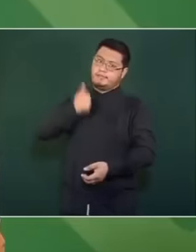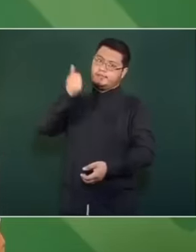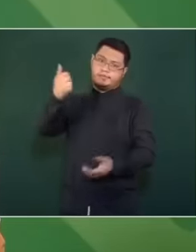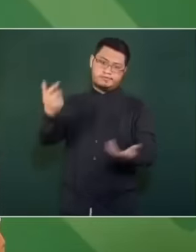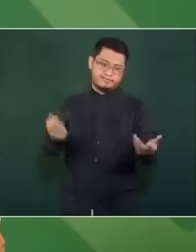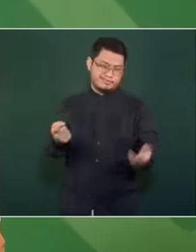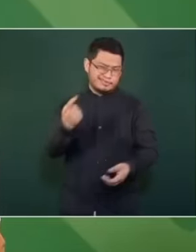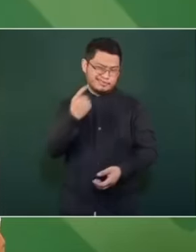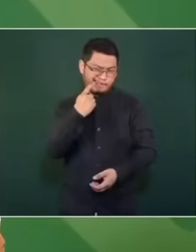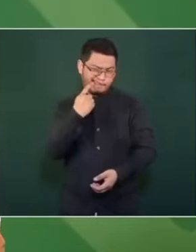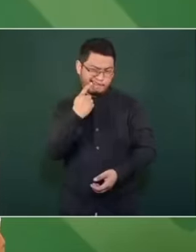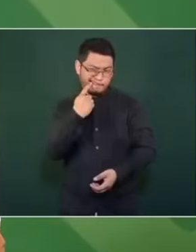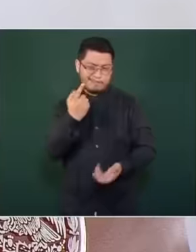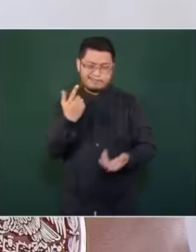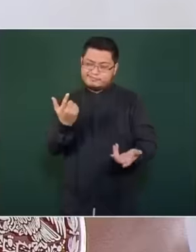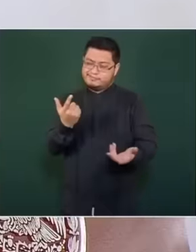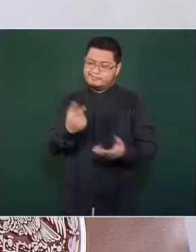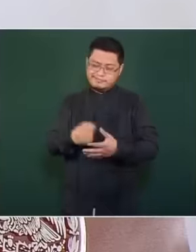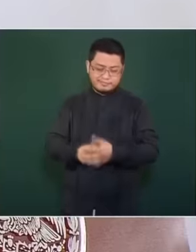durante el periodo neoliberal,